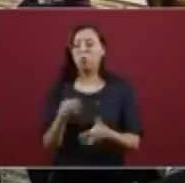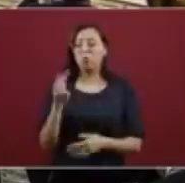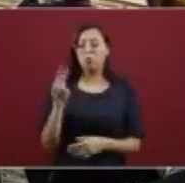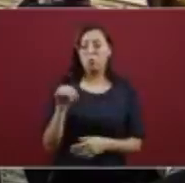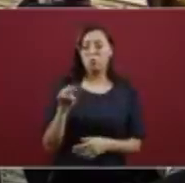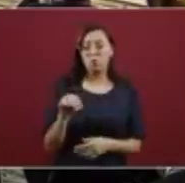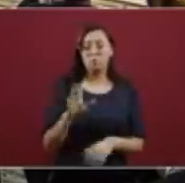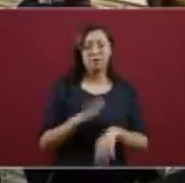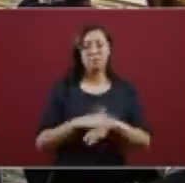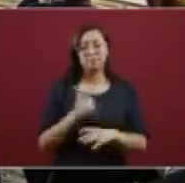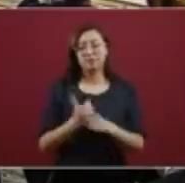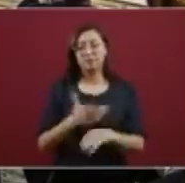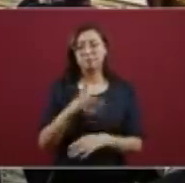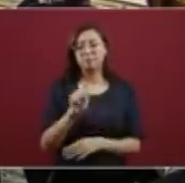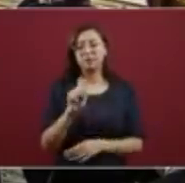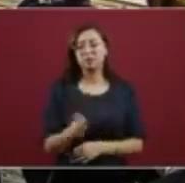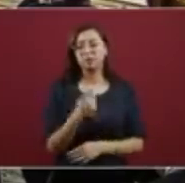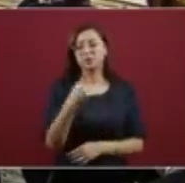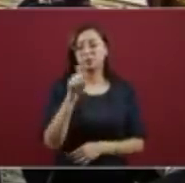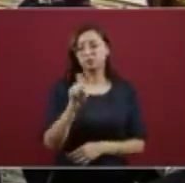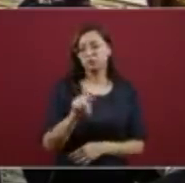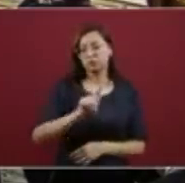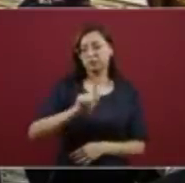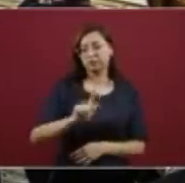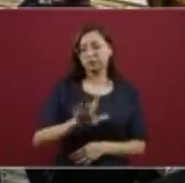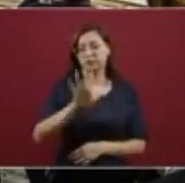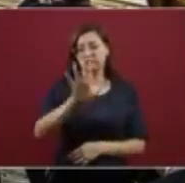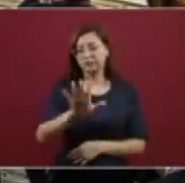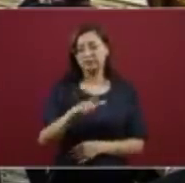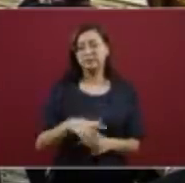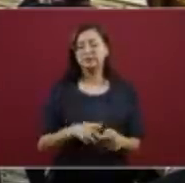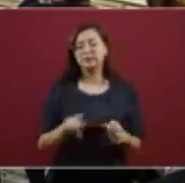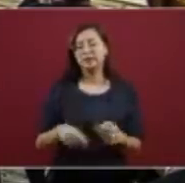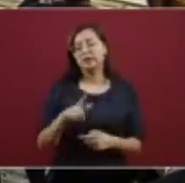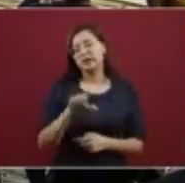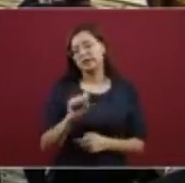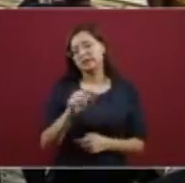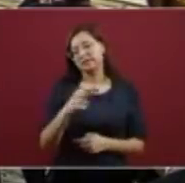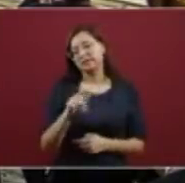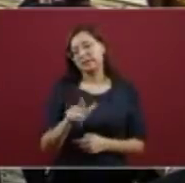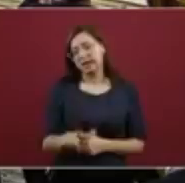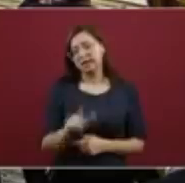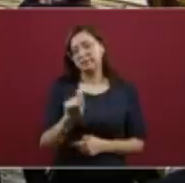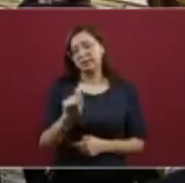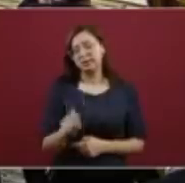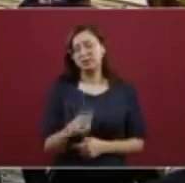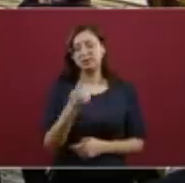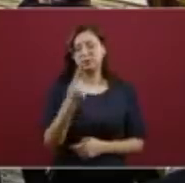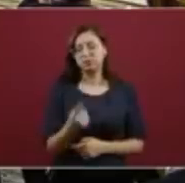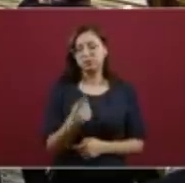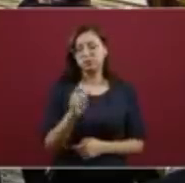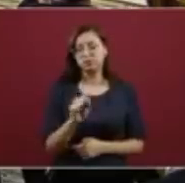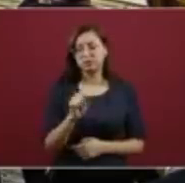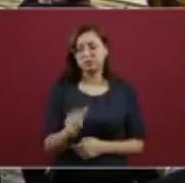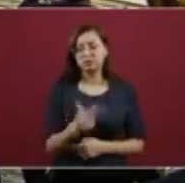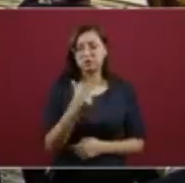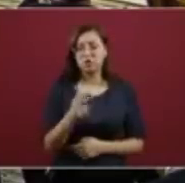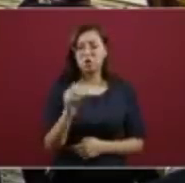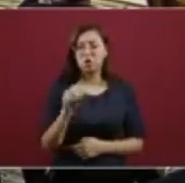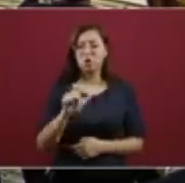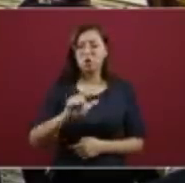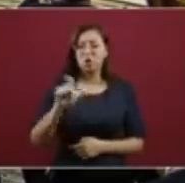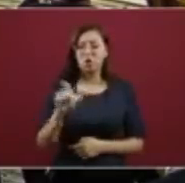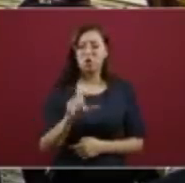alto, 21.75, Shell 21.68, OxoGas